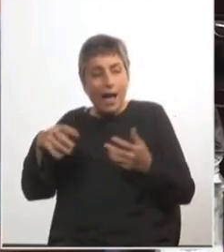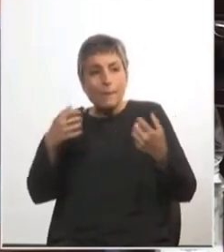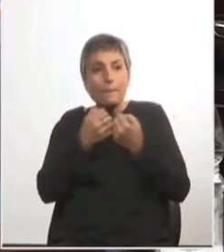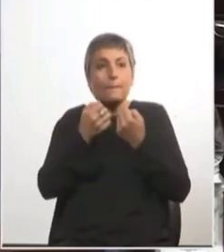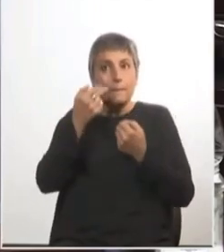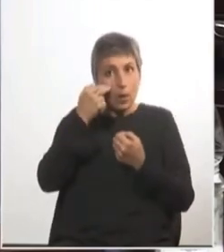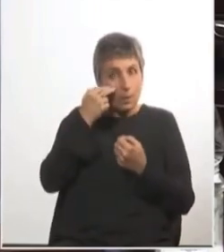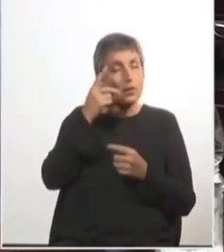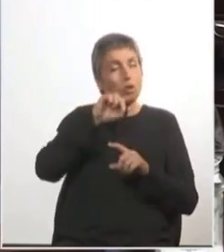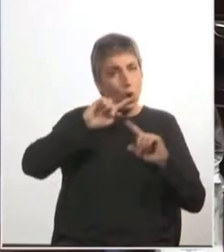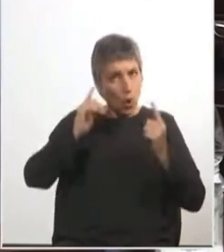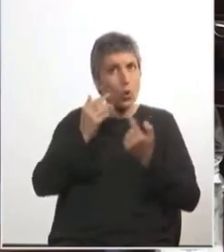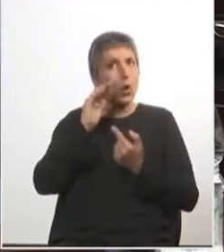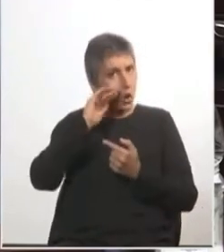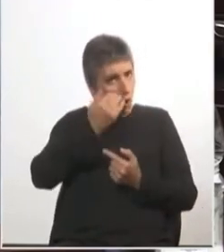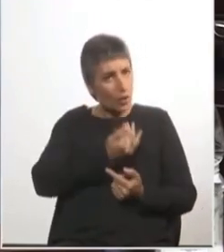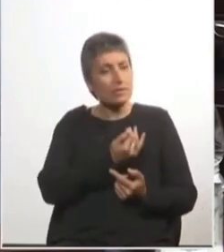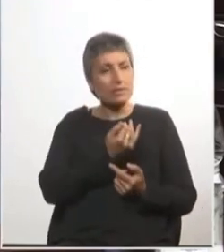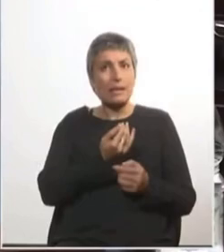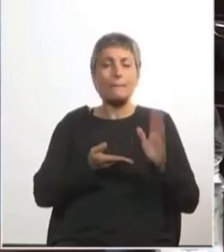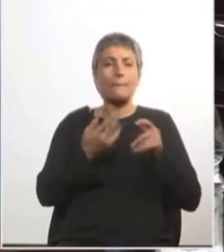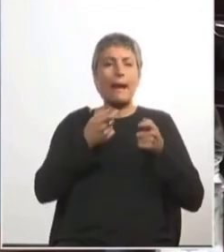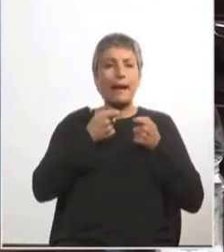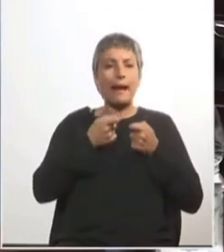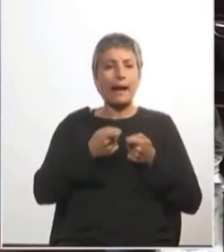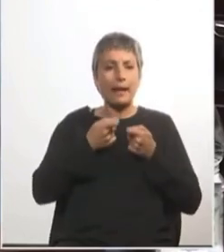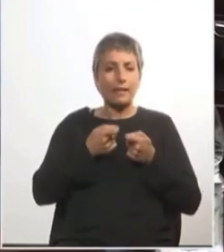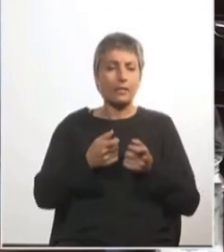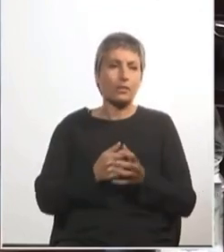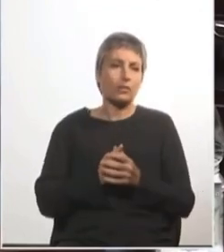mundo reconoce que son más gastos?